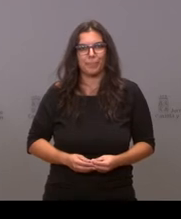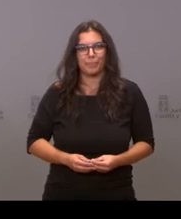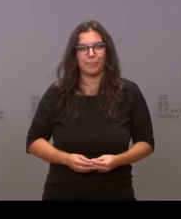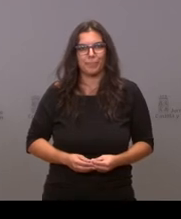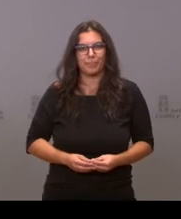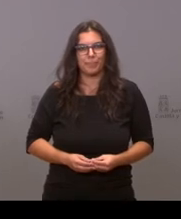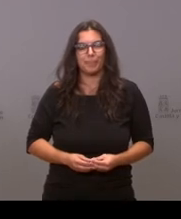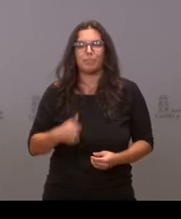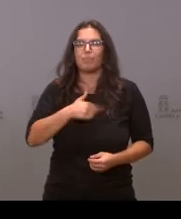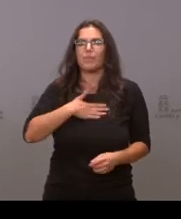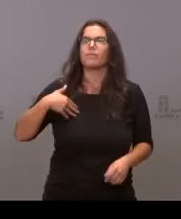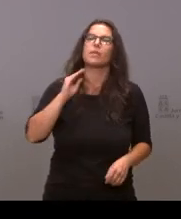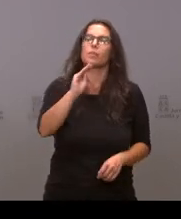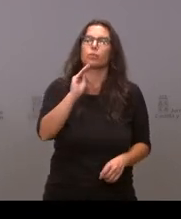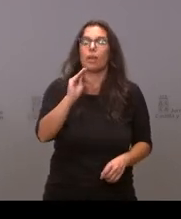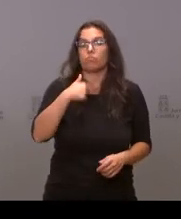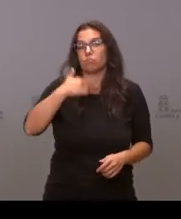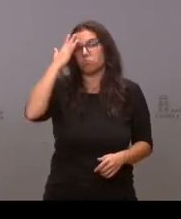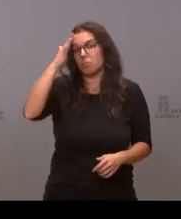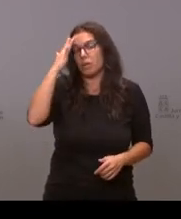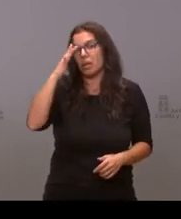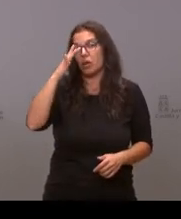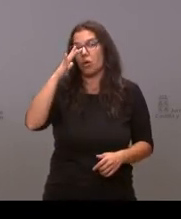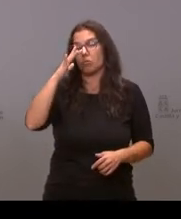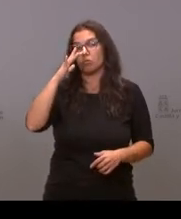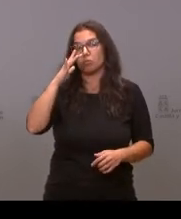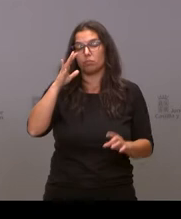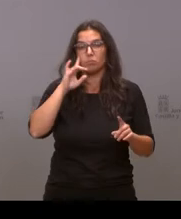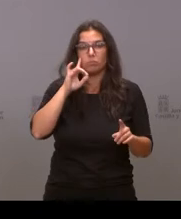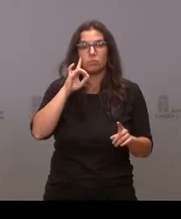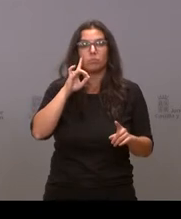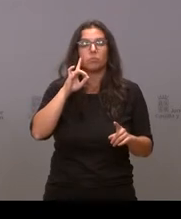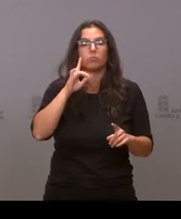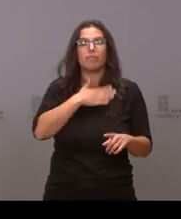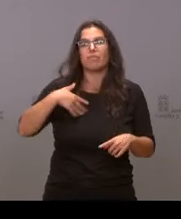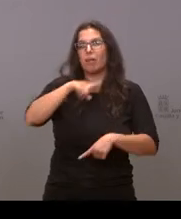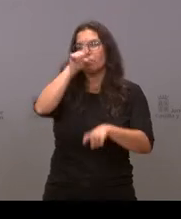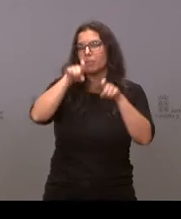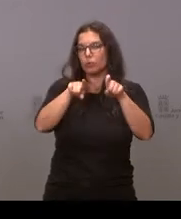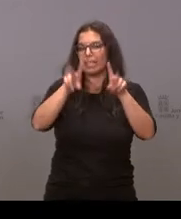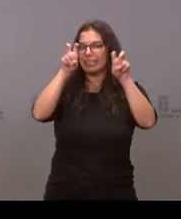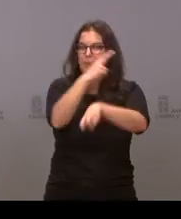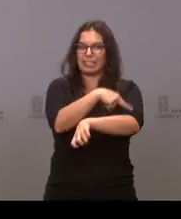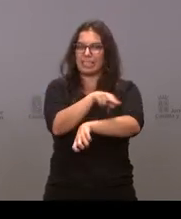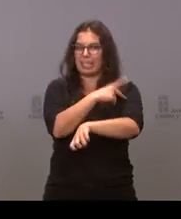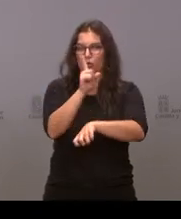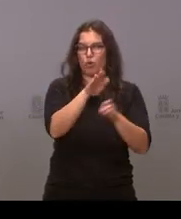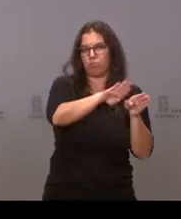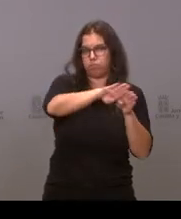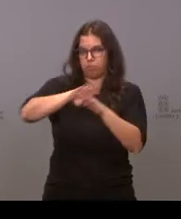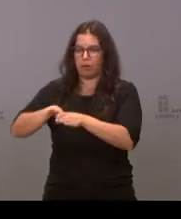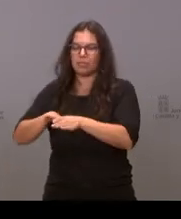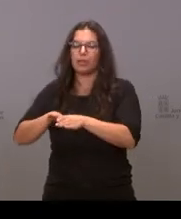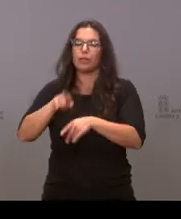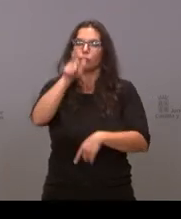si quería preguntarle aunque me imagino que luego igual vuelven soy se corre al cadena cope quería hacer una pregunta al margen del tema sanitario que un hombre luego a él como presidente